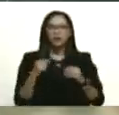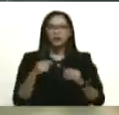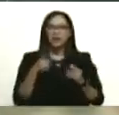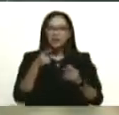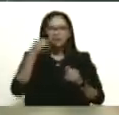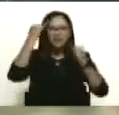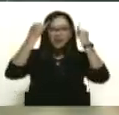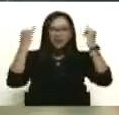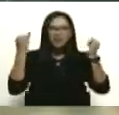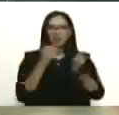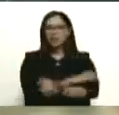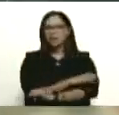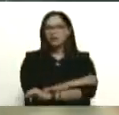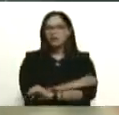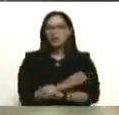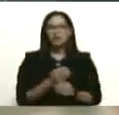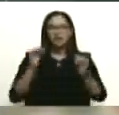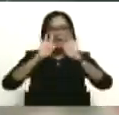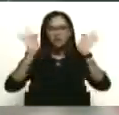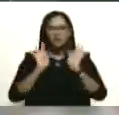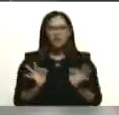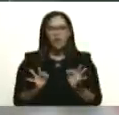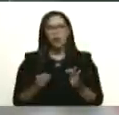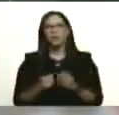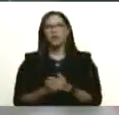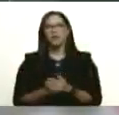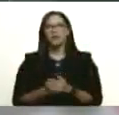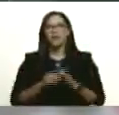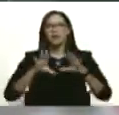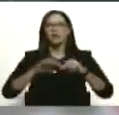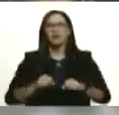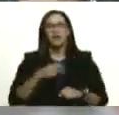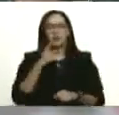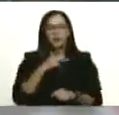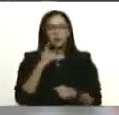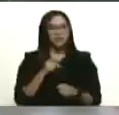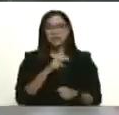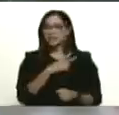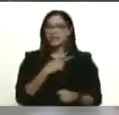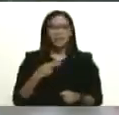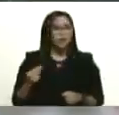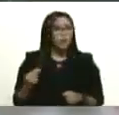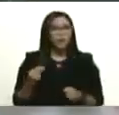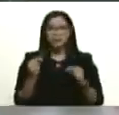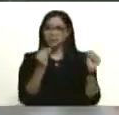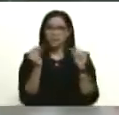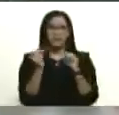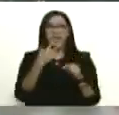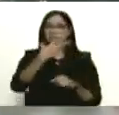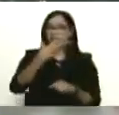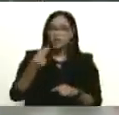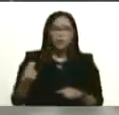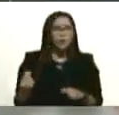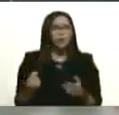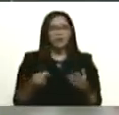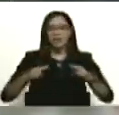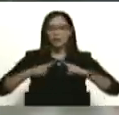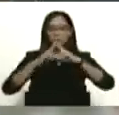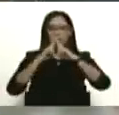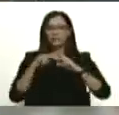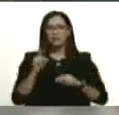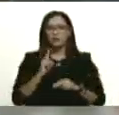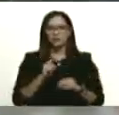de esa forma de concebir la política, que no es la del diálogo, que no es la de la democracia, sino la